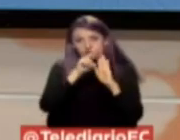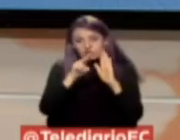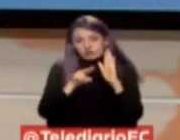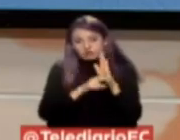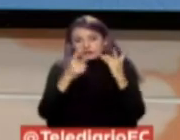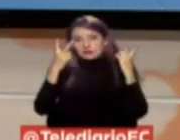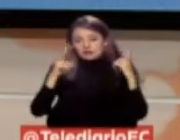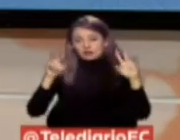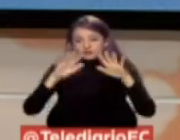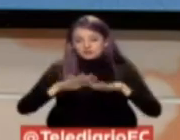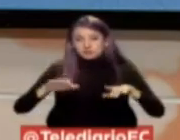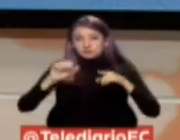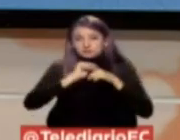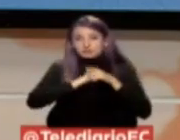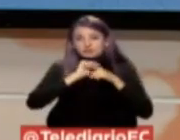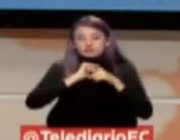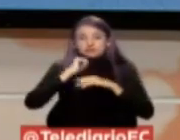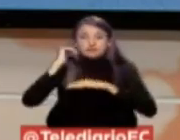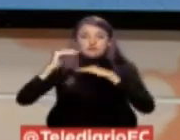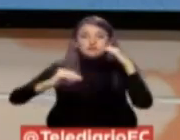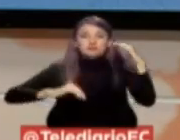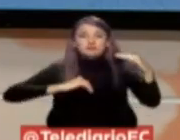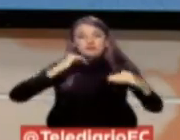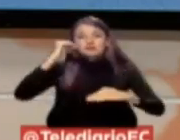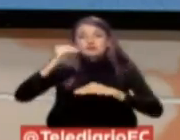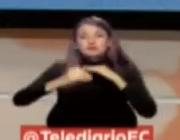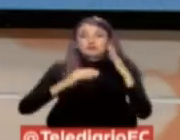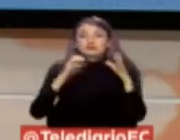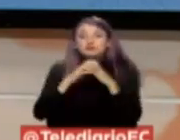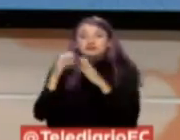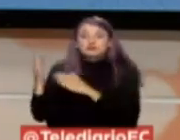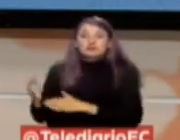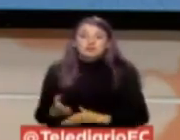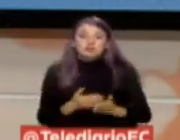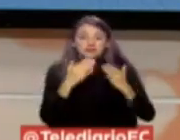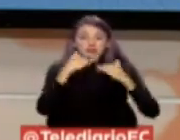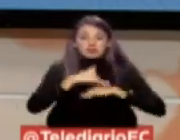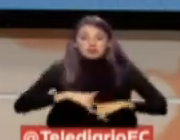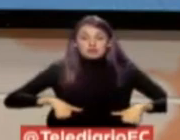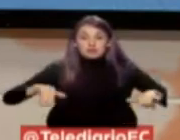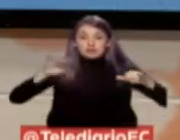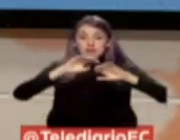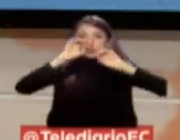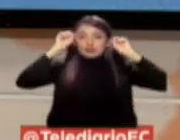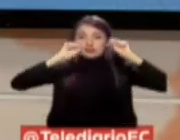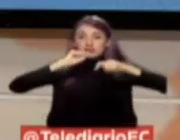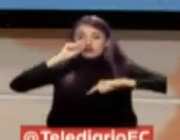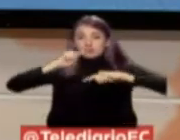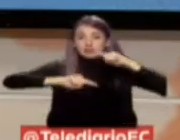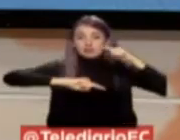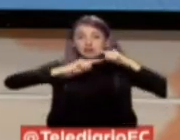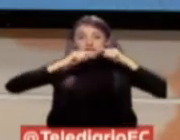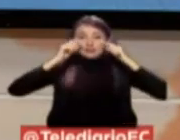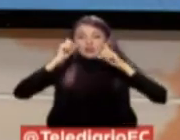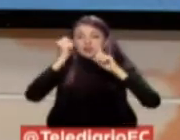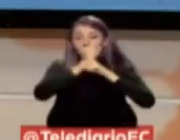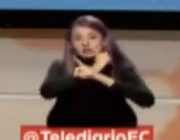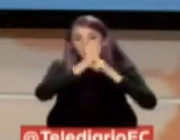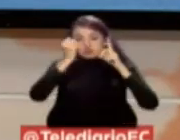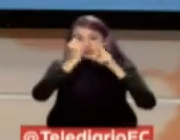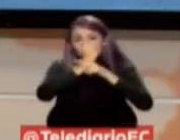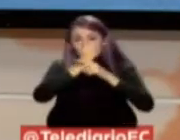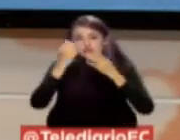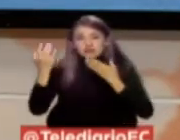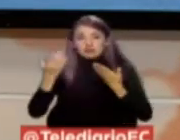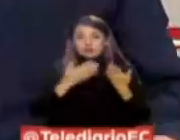justicia de que agiliten los procesos, sino que tenemos que trabajar con nuestros niños y nuestros jóvenes para que esto no se repita y veamos la gravedad de que la violencia impere